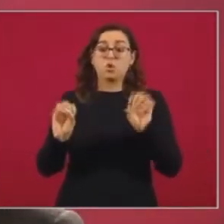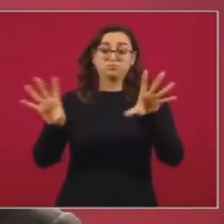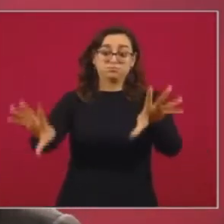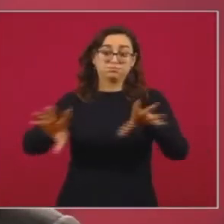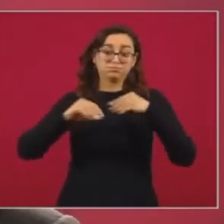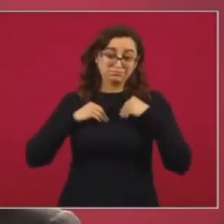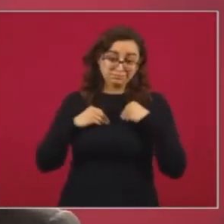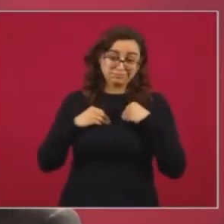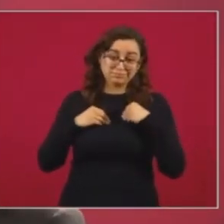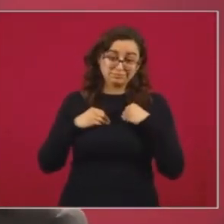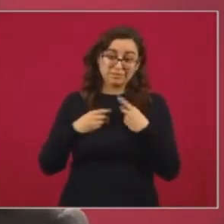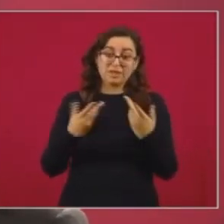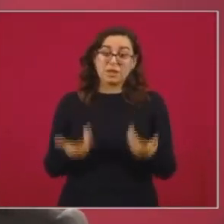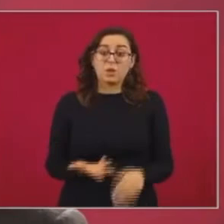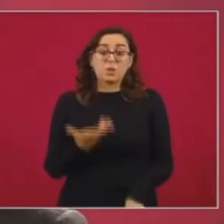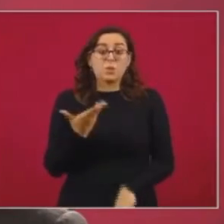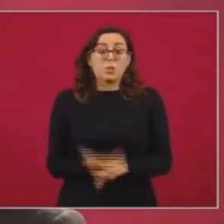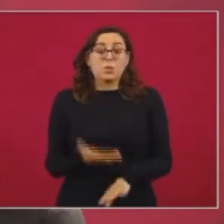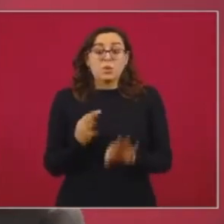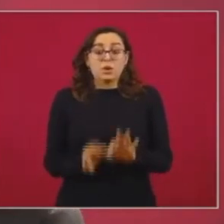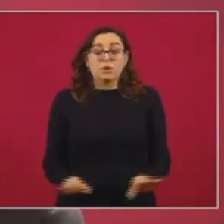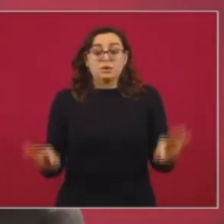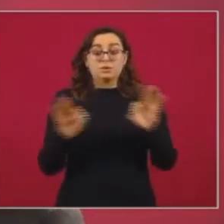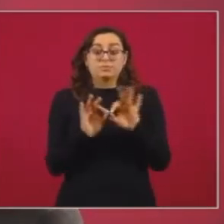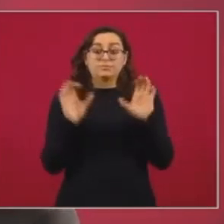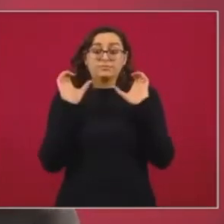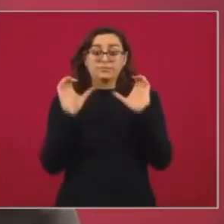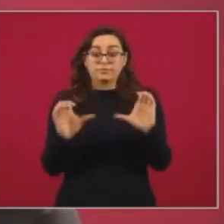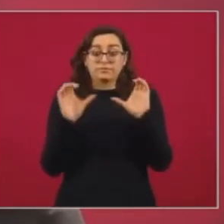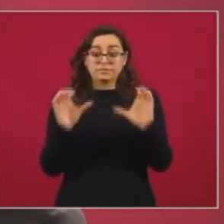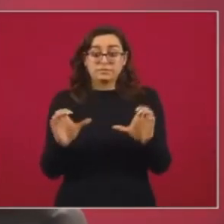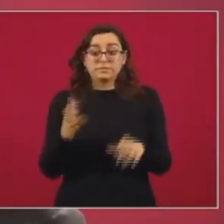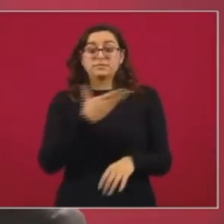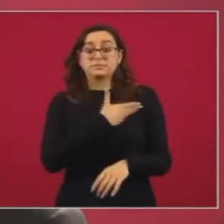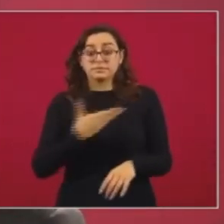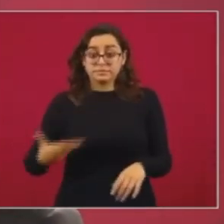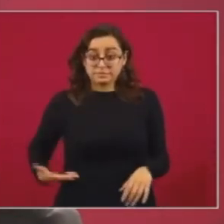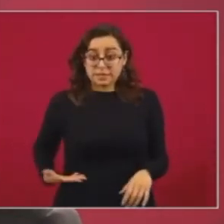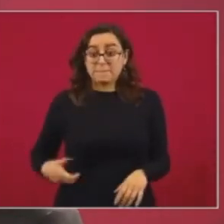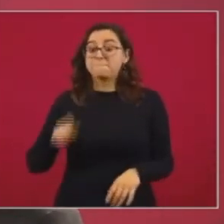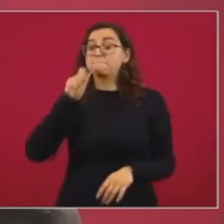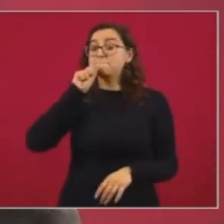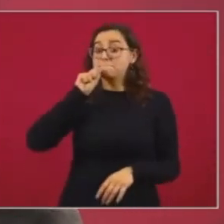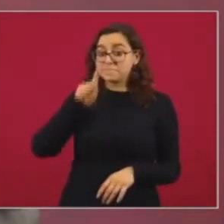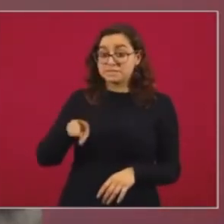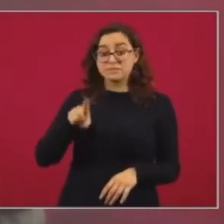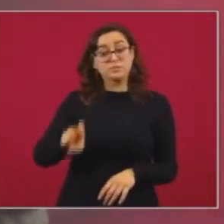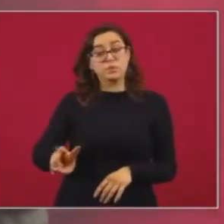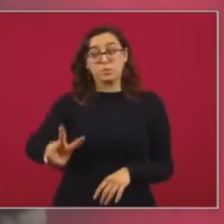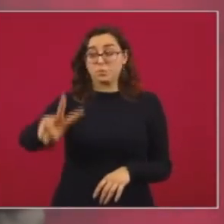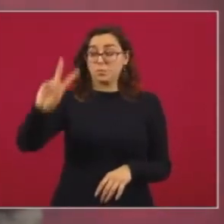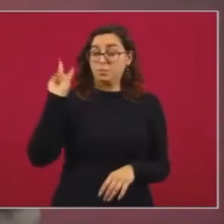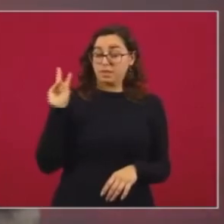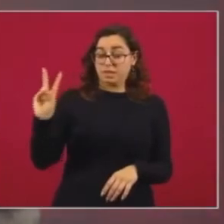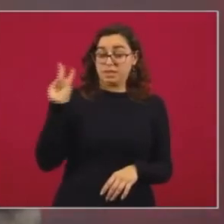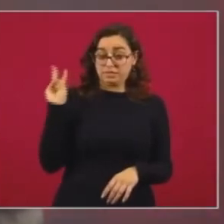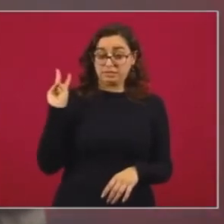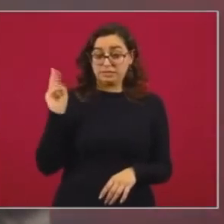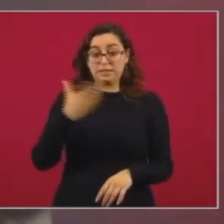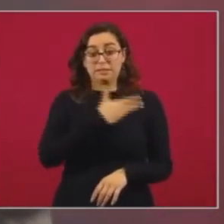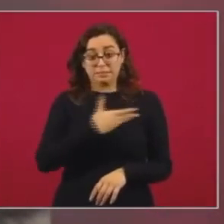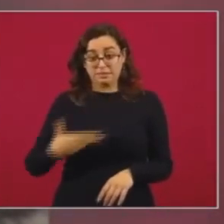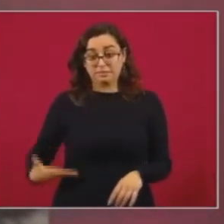contagiados. Es muy importante tomar conciencia de eso. El señor presidente, él mismo, el viernes inmediato